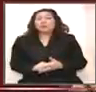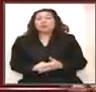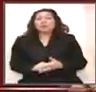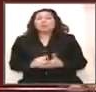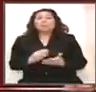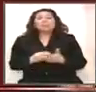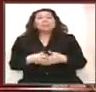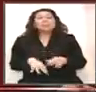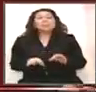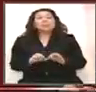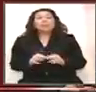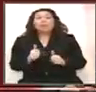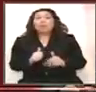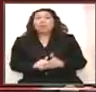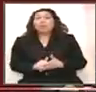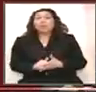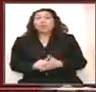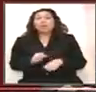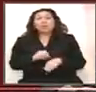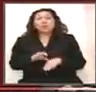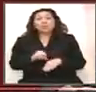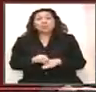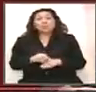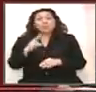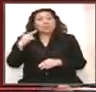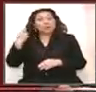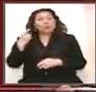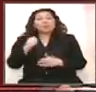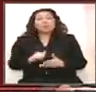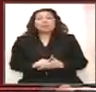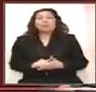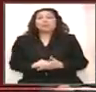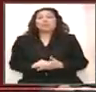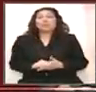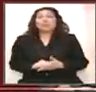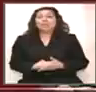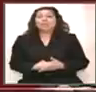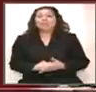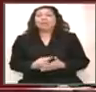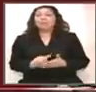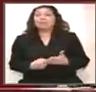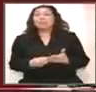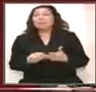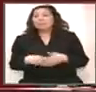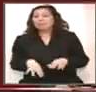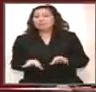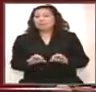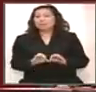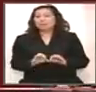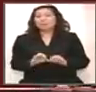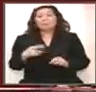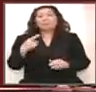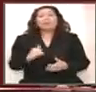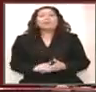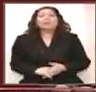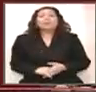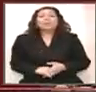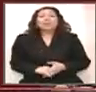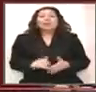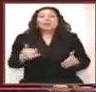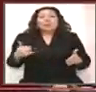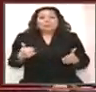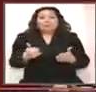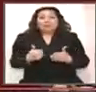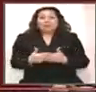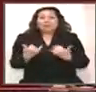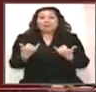el fundamento por el cual el Consejo Nacional de Política Criminal decidió priorizar una política criminal frente